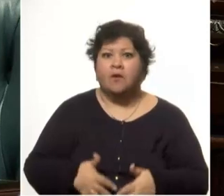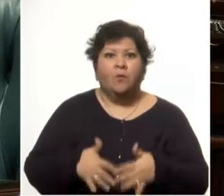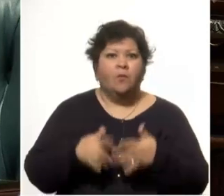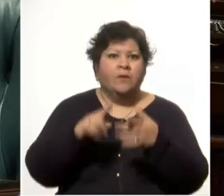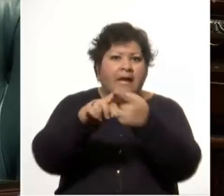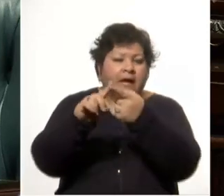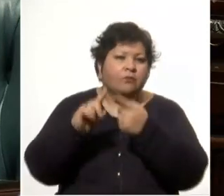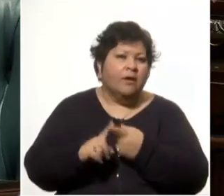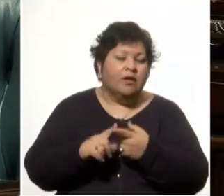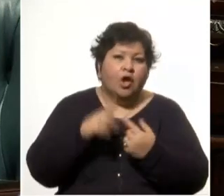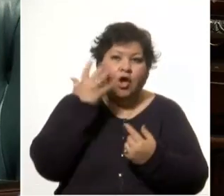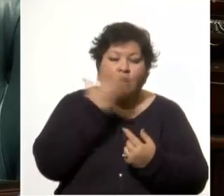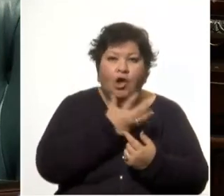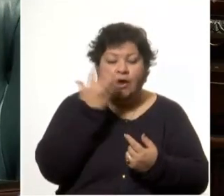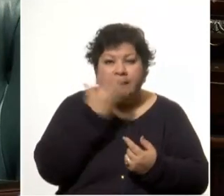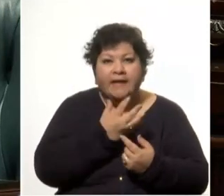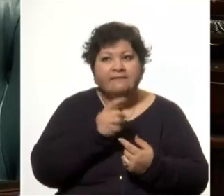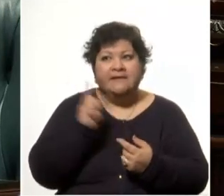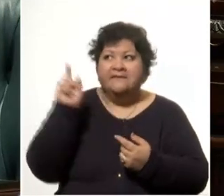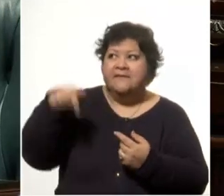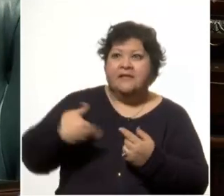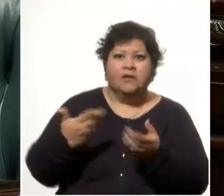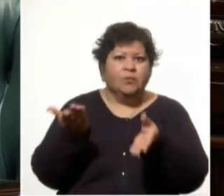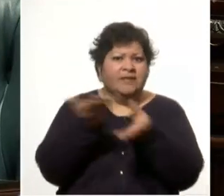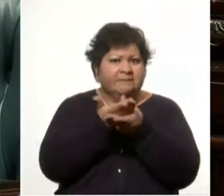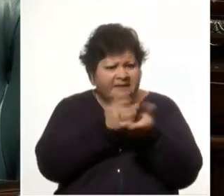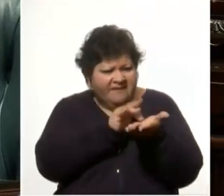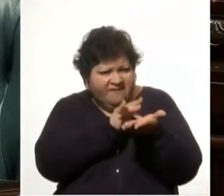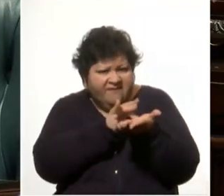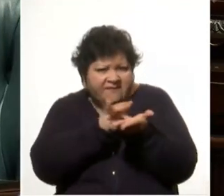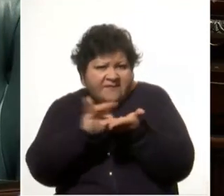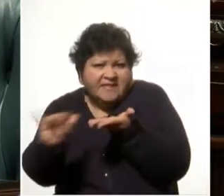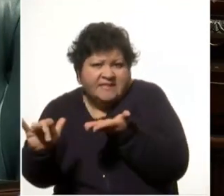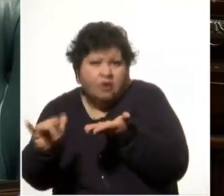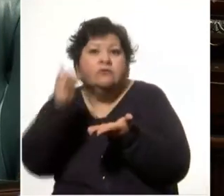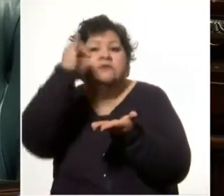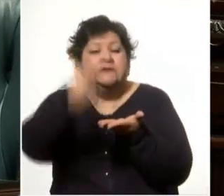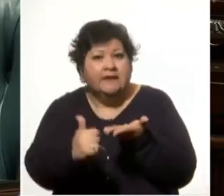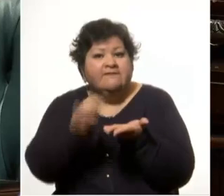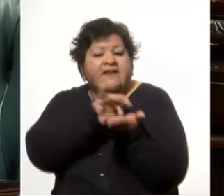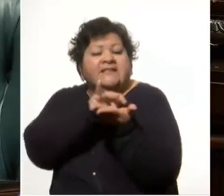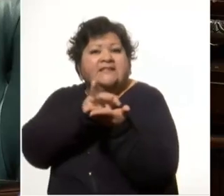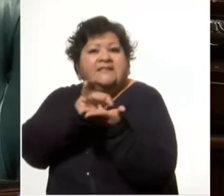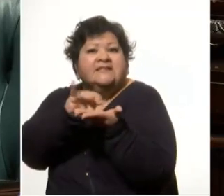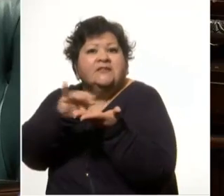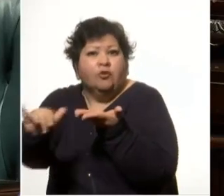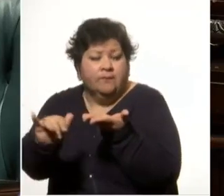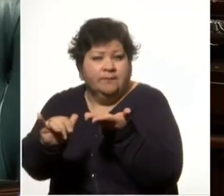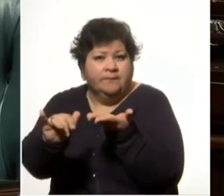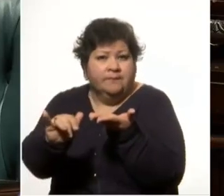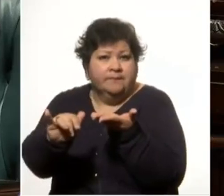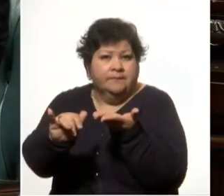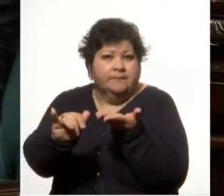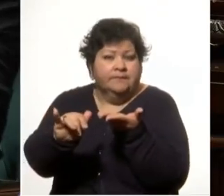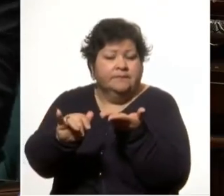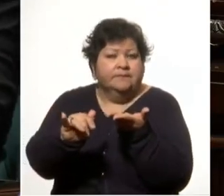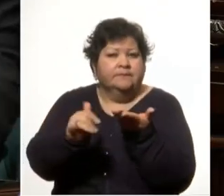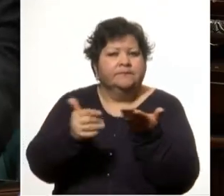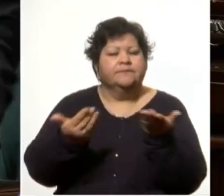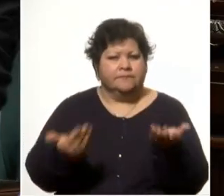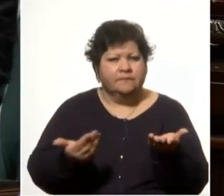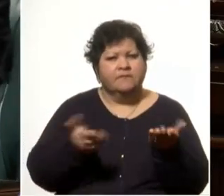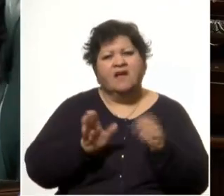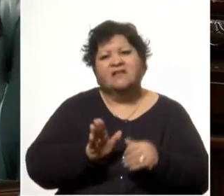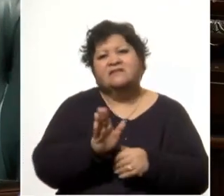que surgía de un expediente vacío. Sí, vacío. Y